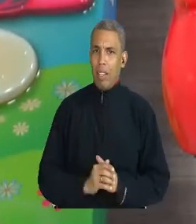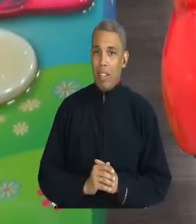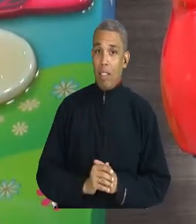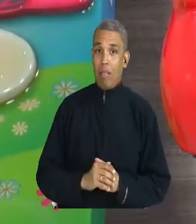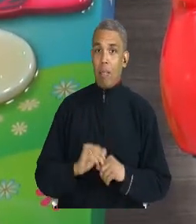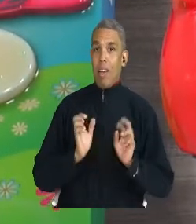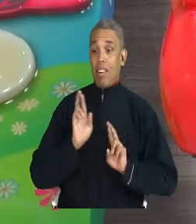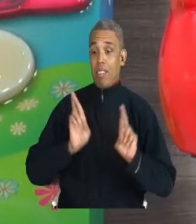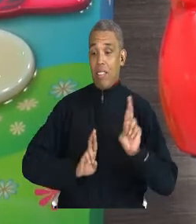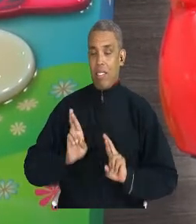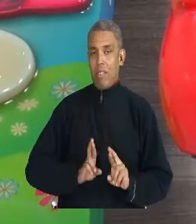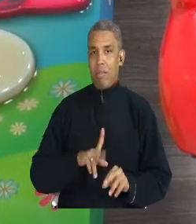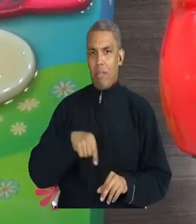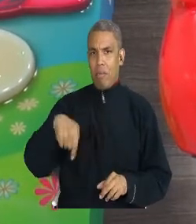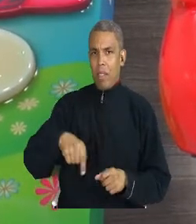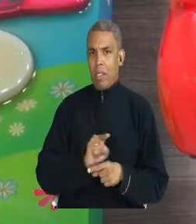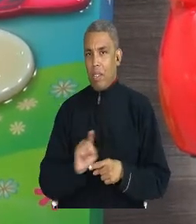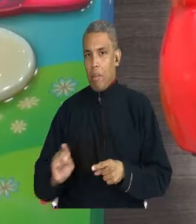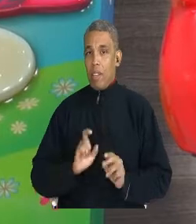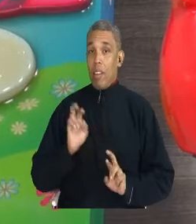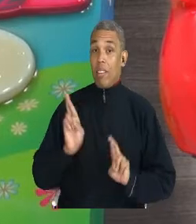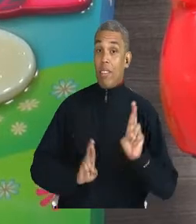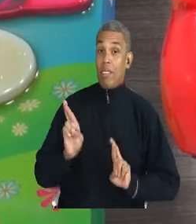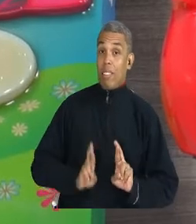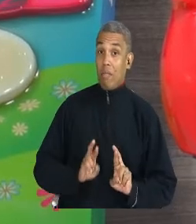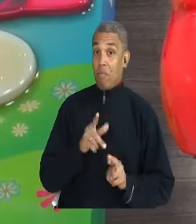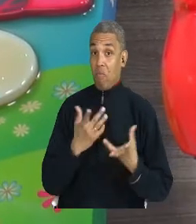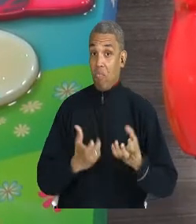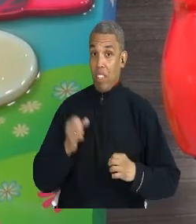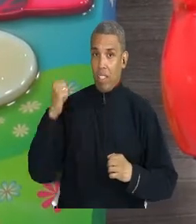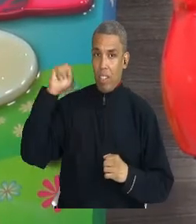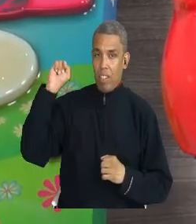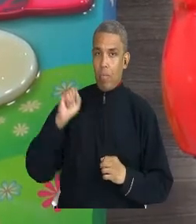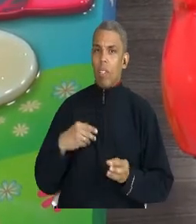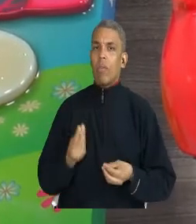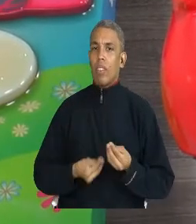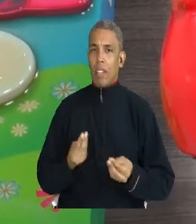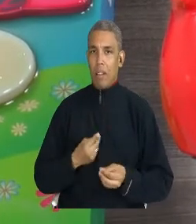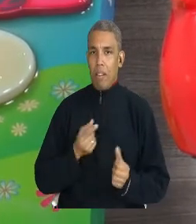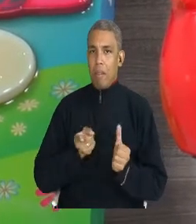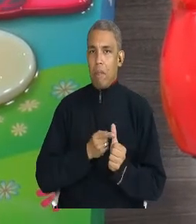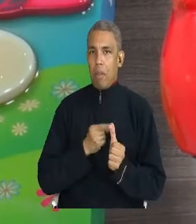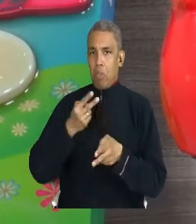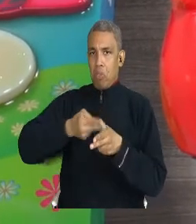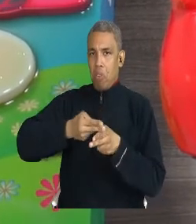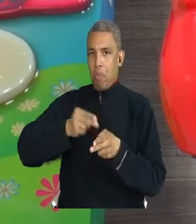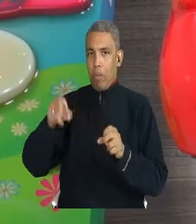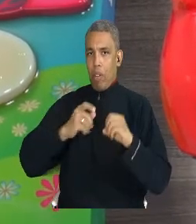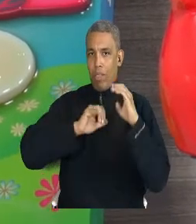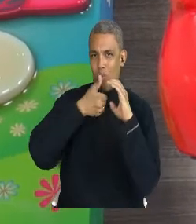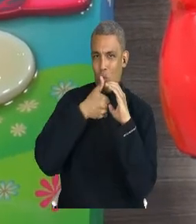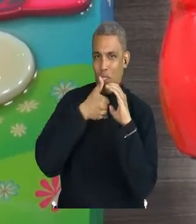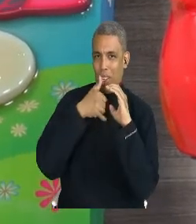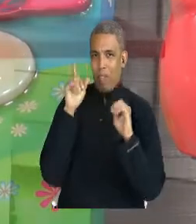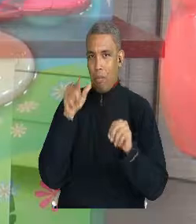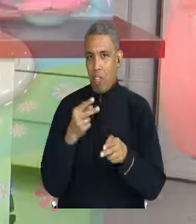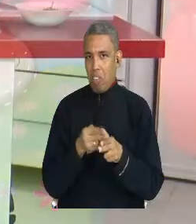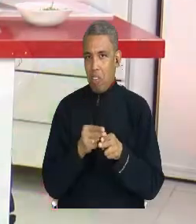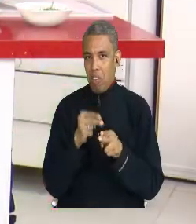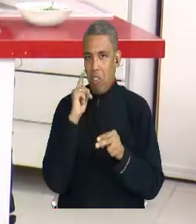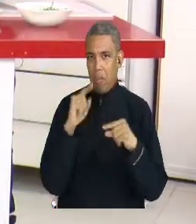transcurso de la semana, pero necesitamos que ustedes se inscriban, queridos televidentes, para que puedan, no sé, decorar el cuarto o la habitación de